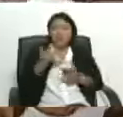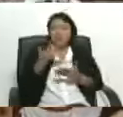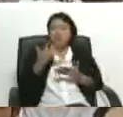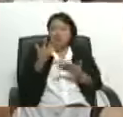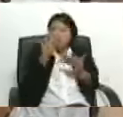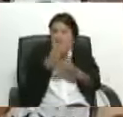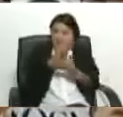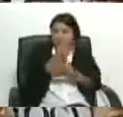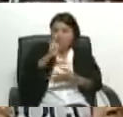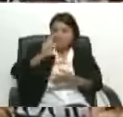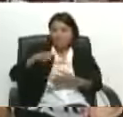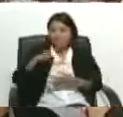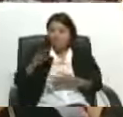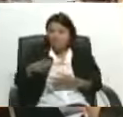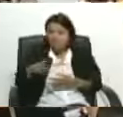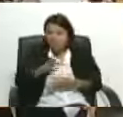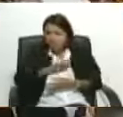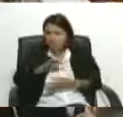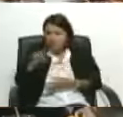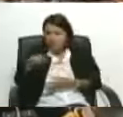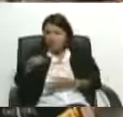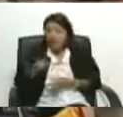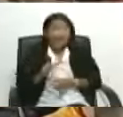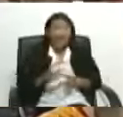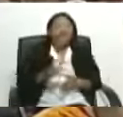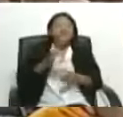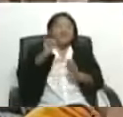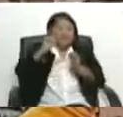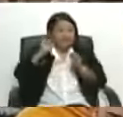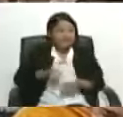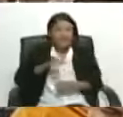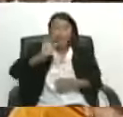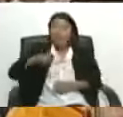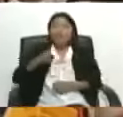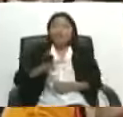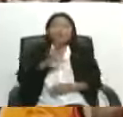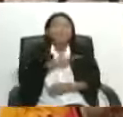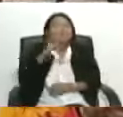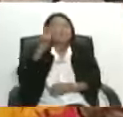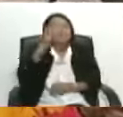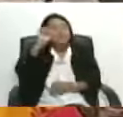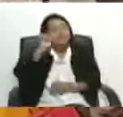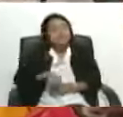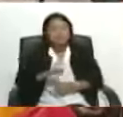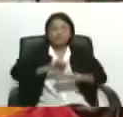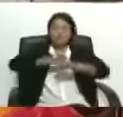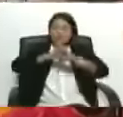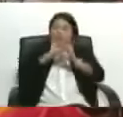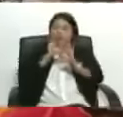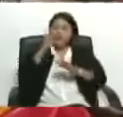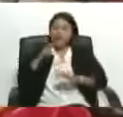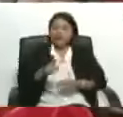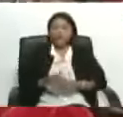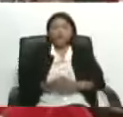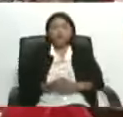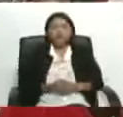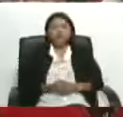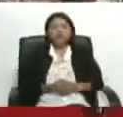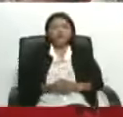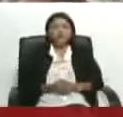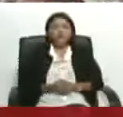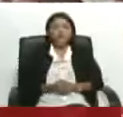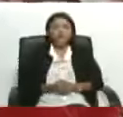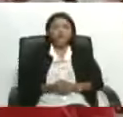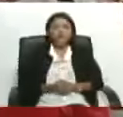duda la propiedad de la Guayana Esequiba. La Guayana Esequiba es de Venezuela, eso está claro. Eso está muy claro. Es